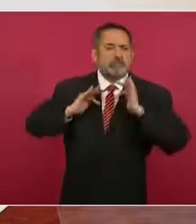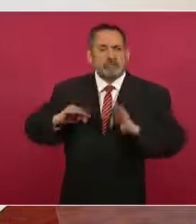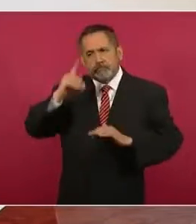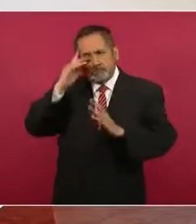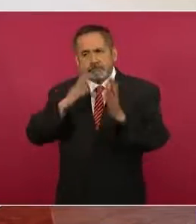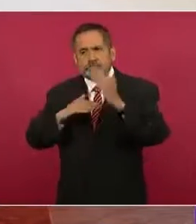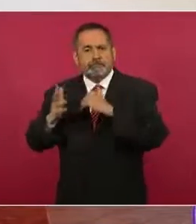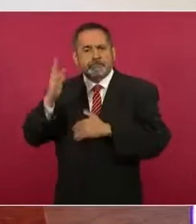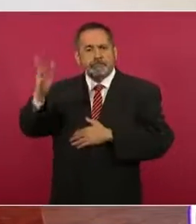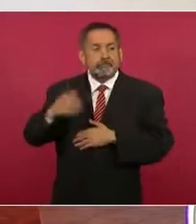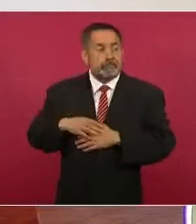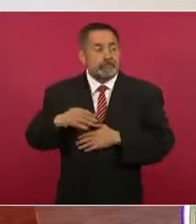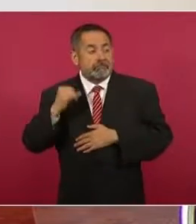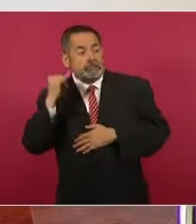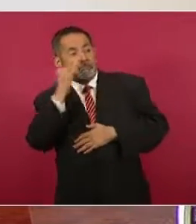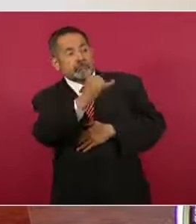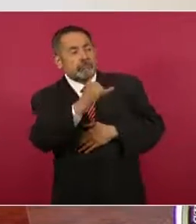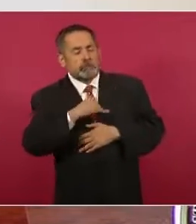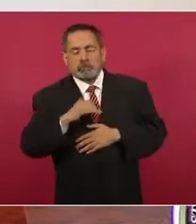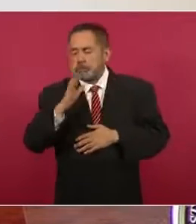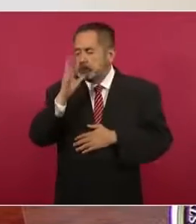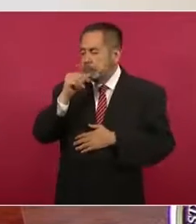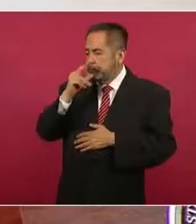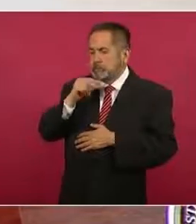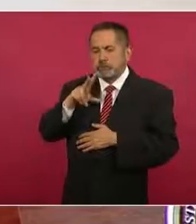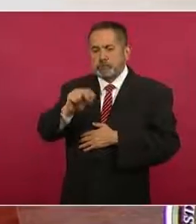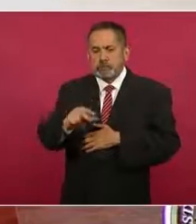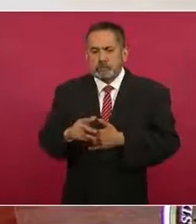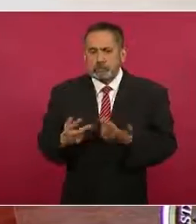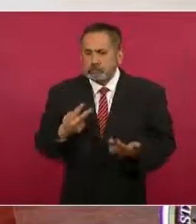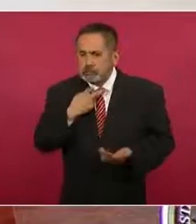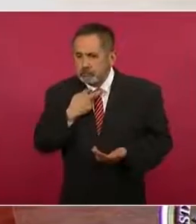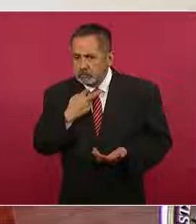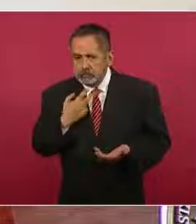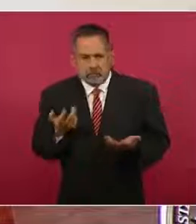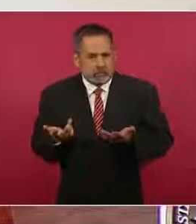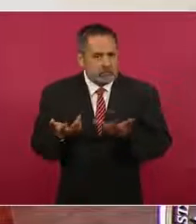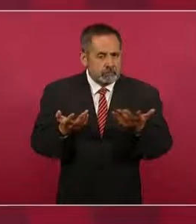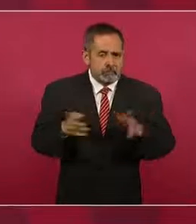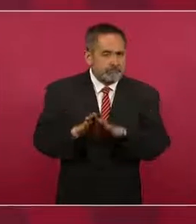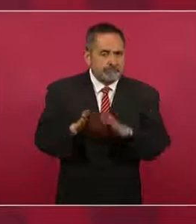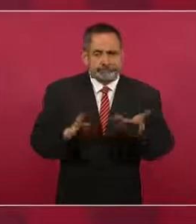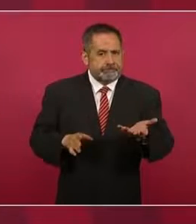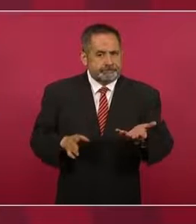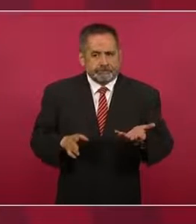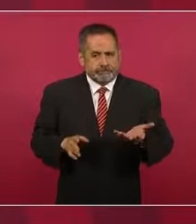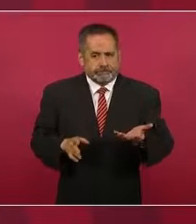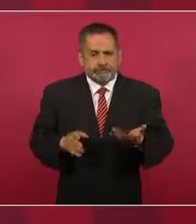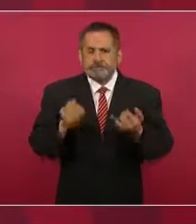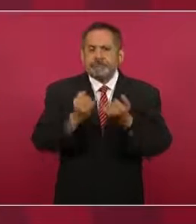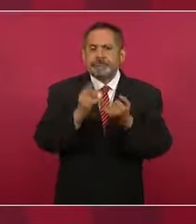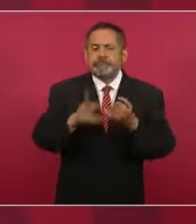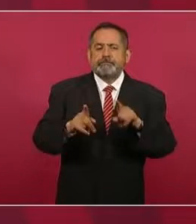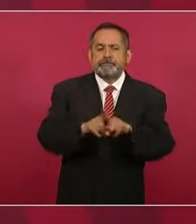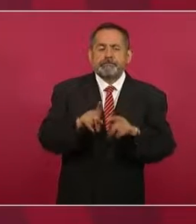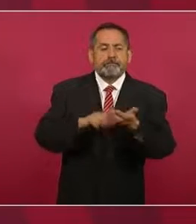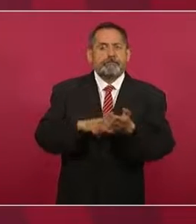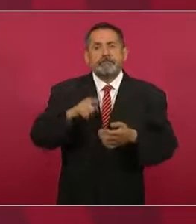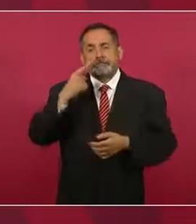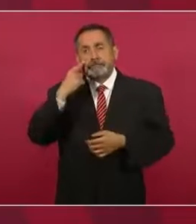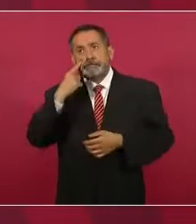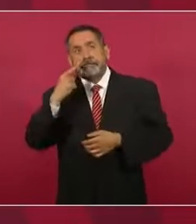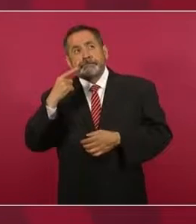desarrollo. Nos está pasando con el caso de un centro